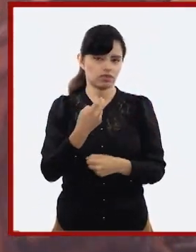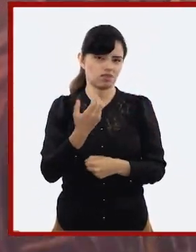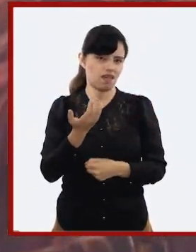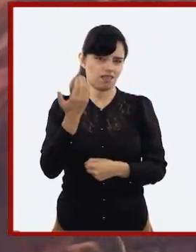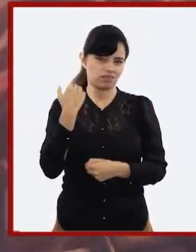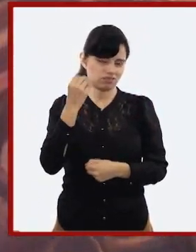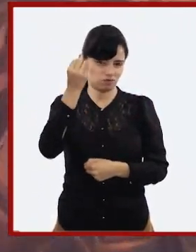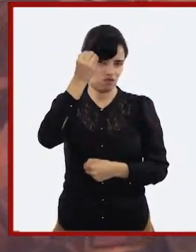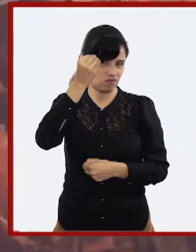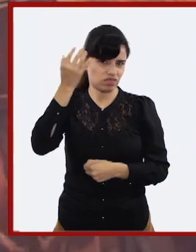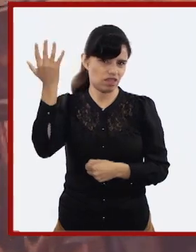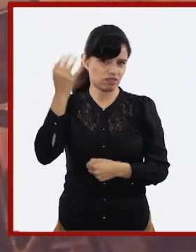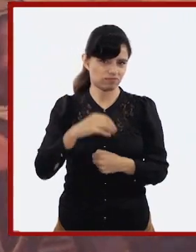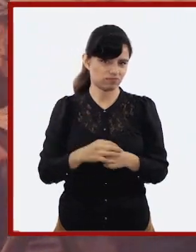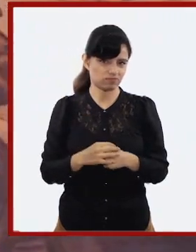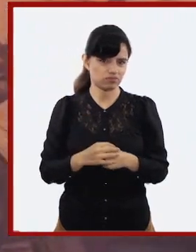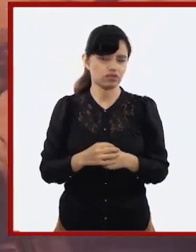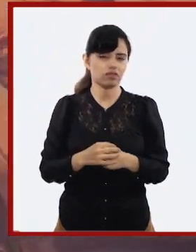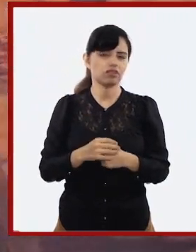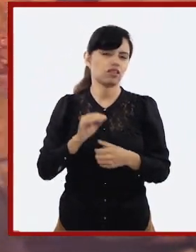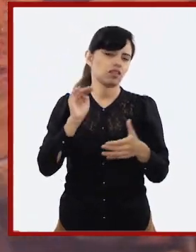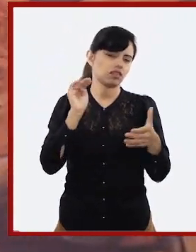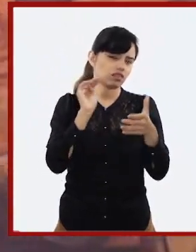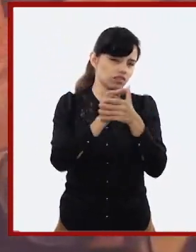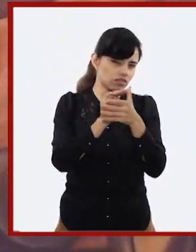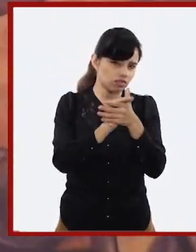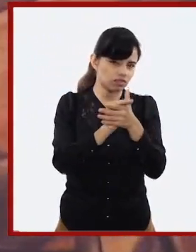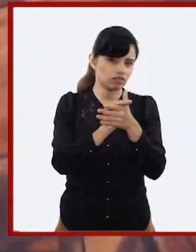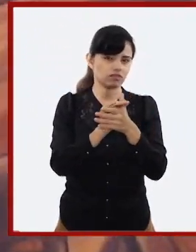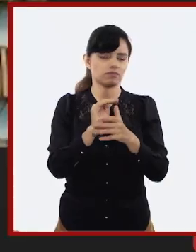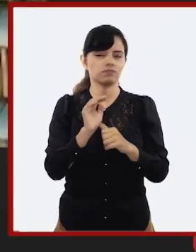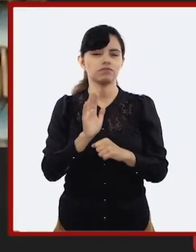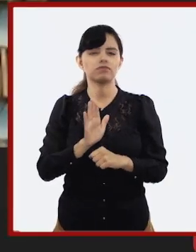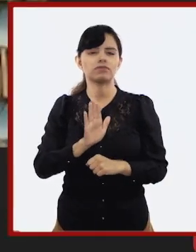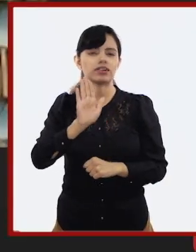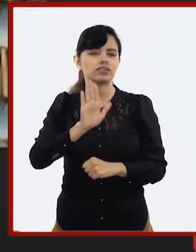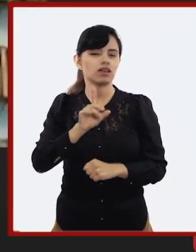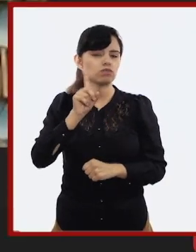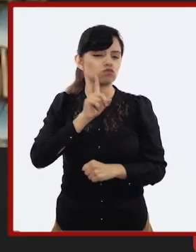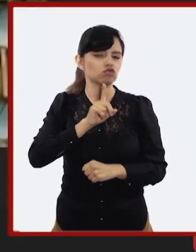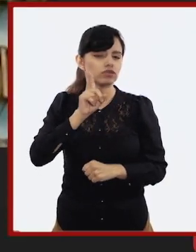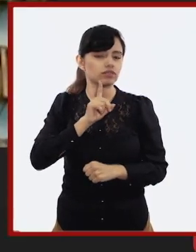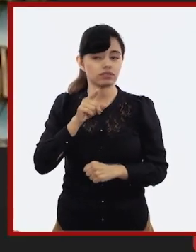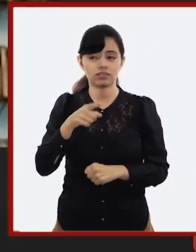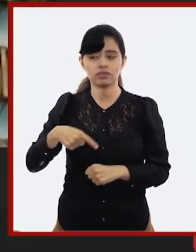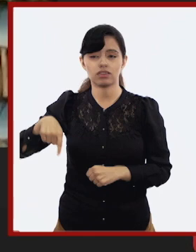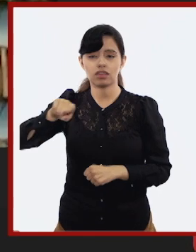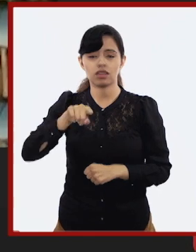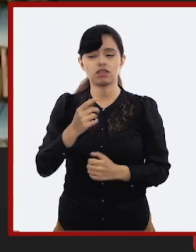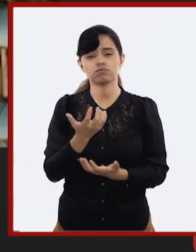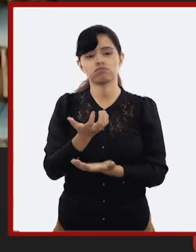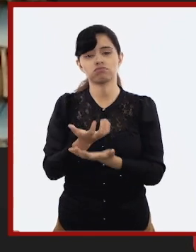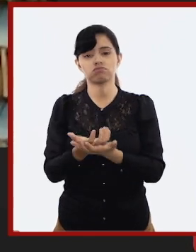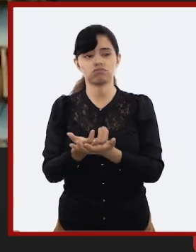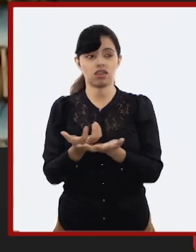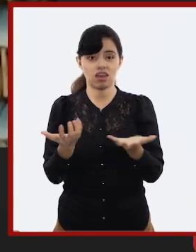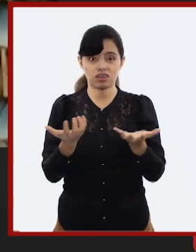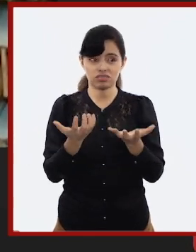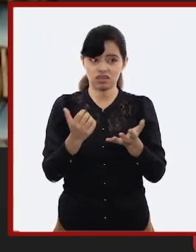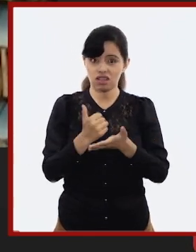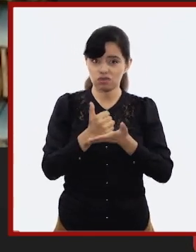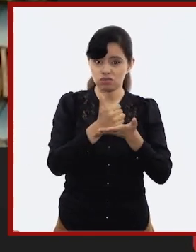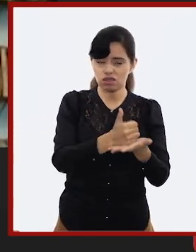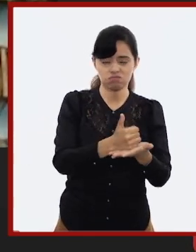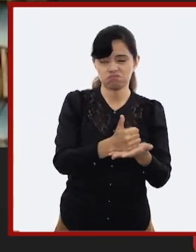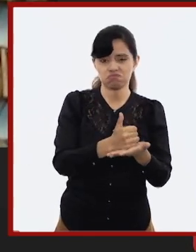historia olvidada, una historia ignorada. Parecía que las mujeres no habíamos hecho nada en la